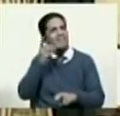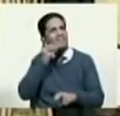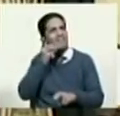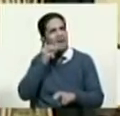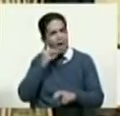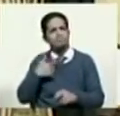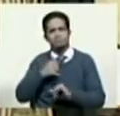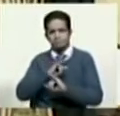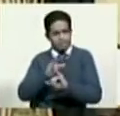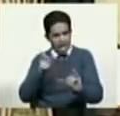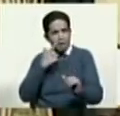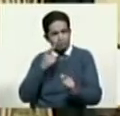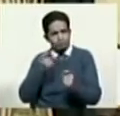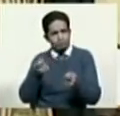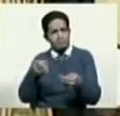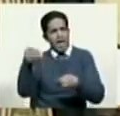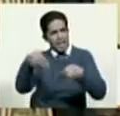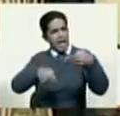elecciones presidenciales.